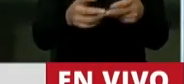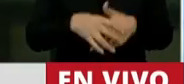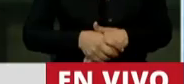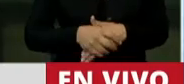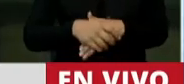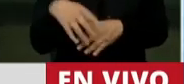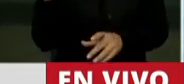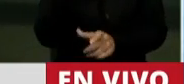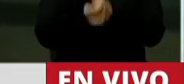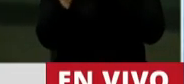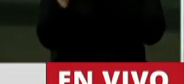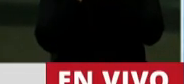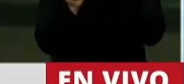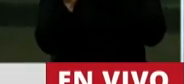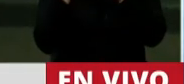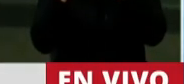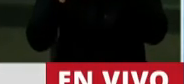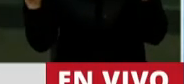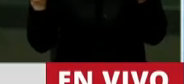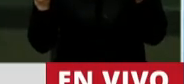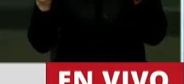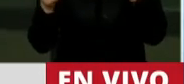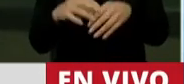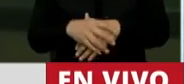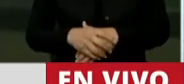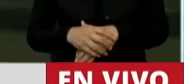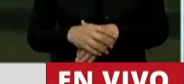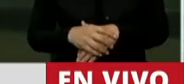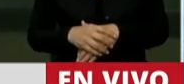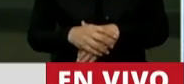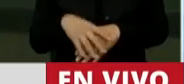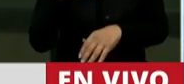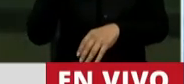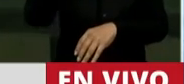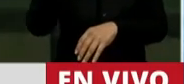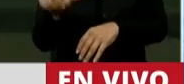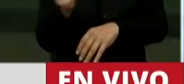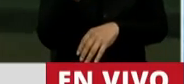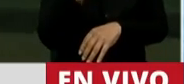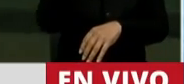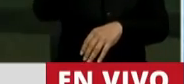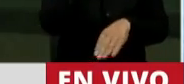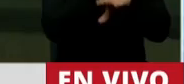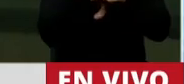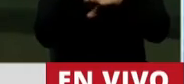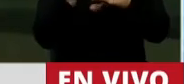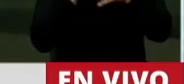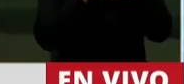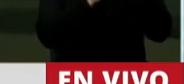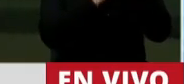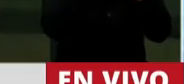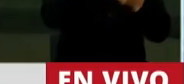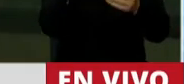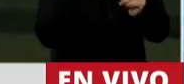palabras con los dichos de quien fuera tres veces presidente constitucional,